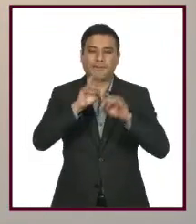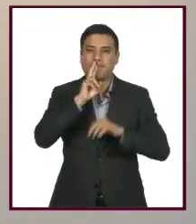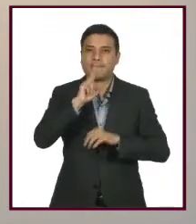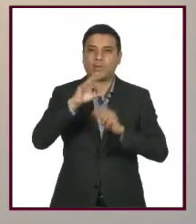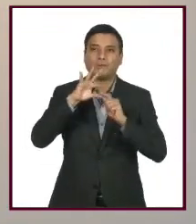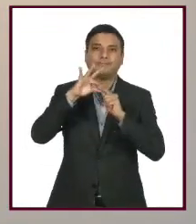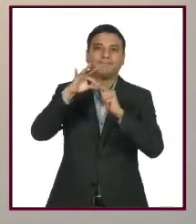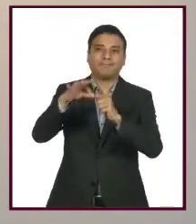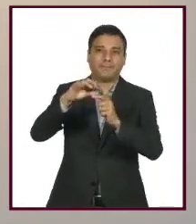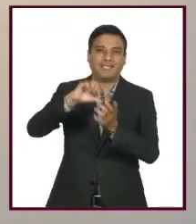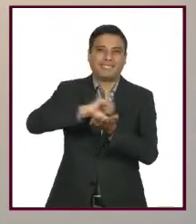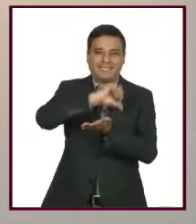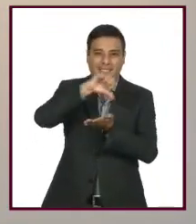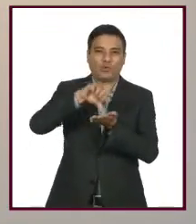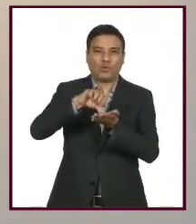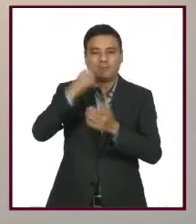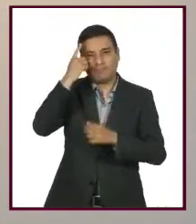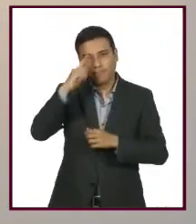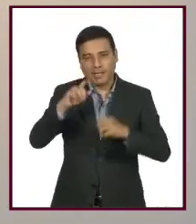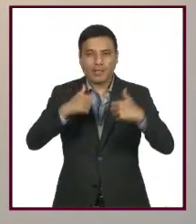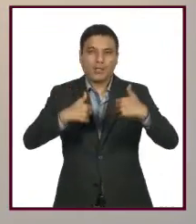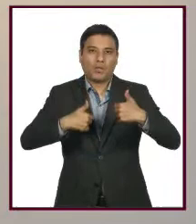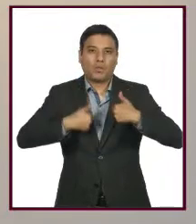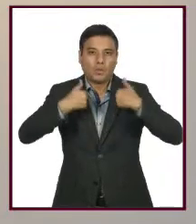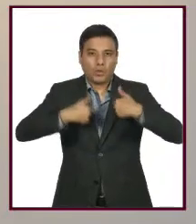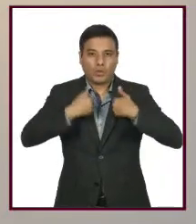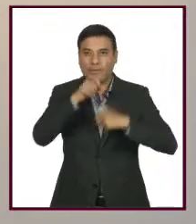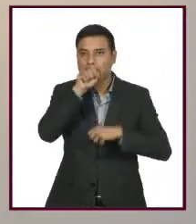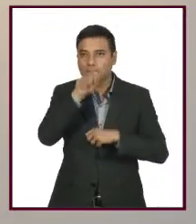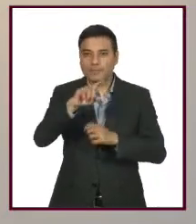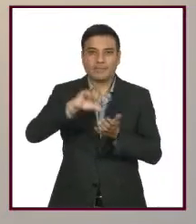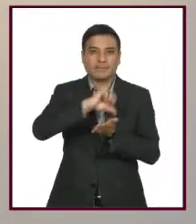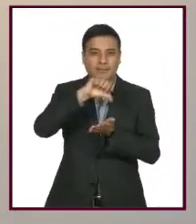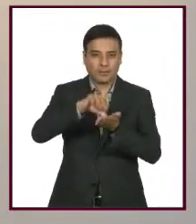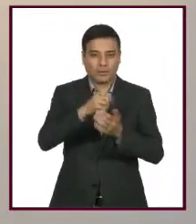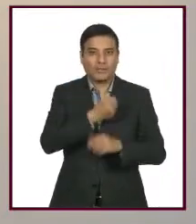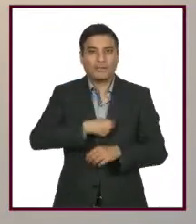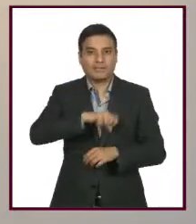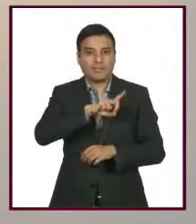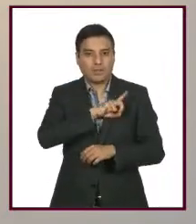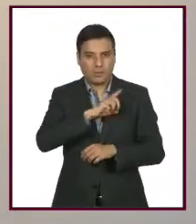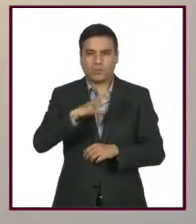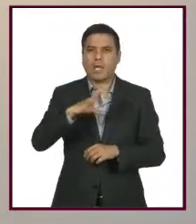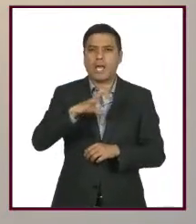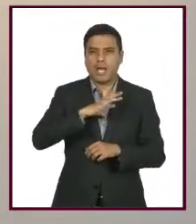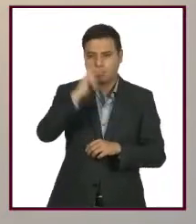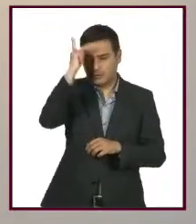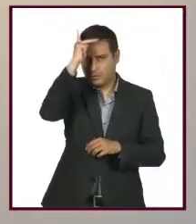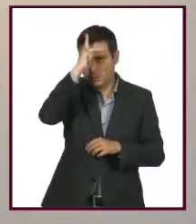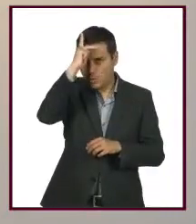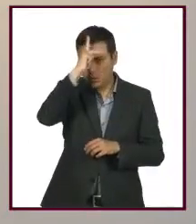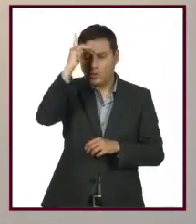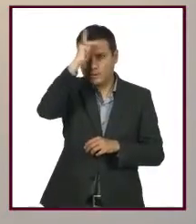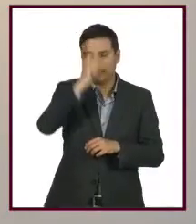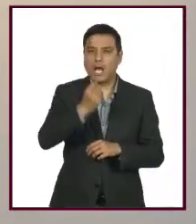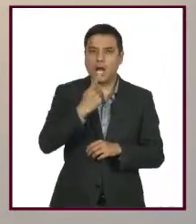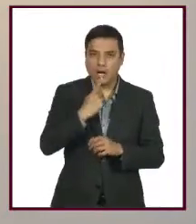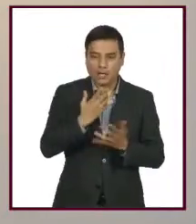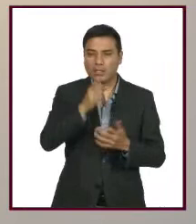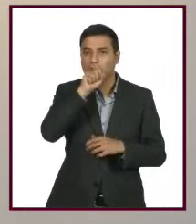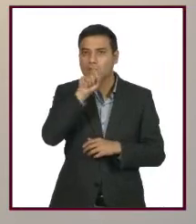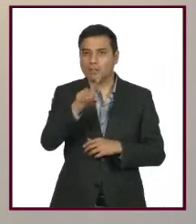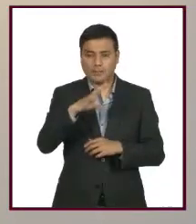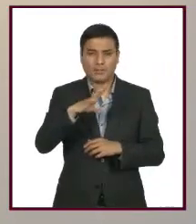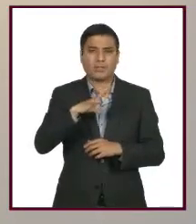ejemplo, centros de integración juvenil. En algunos centros de salud hay servicio de psicología, de psiquiatría, o también pueden